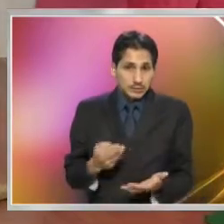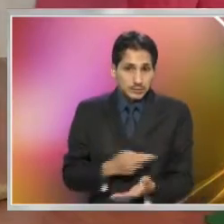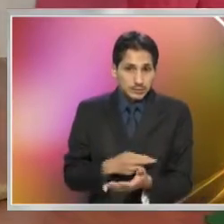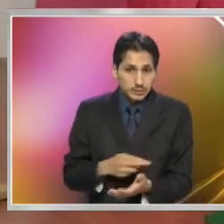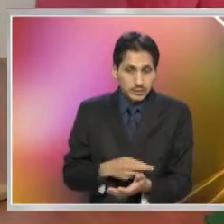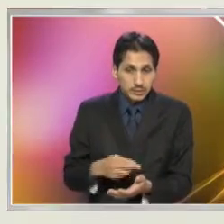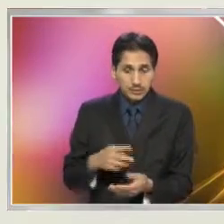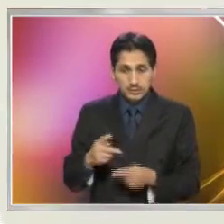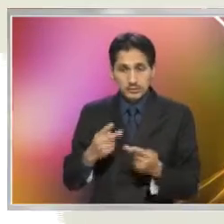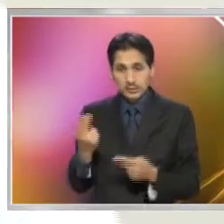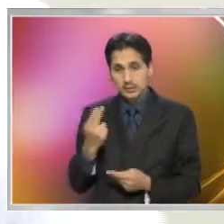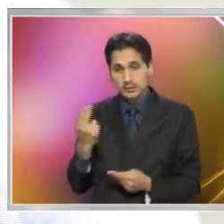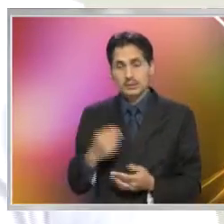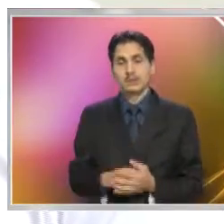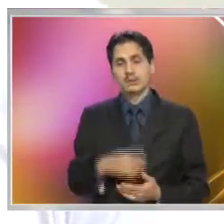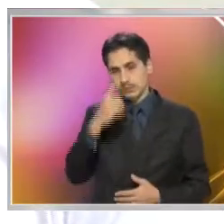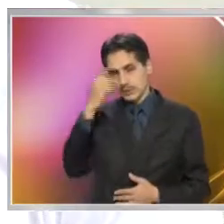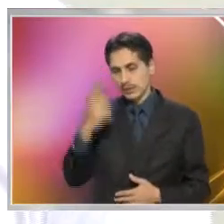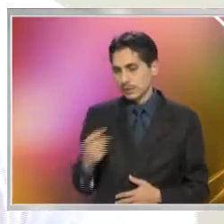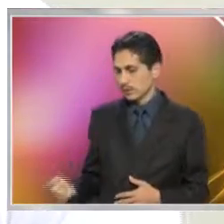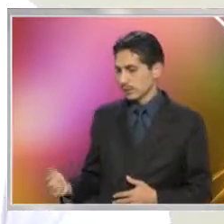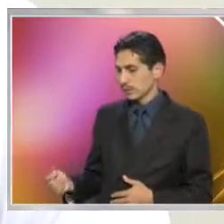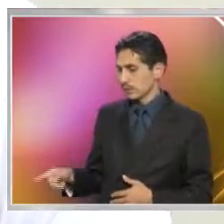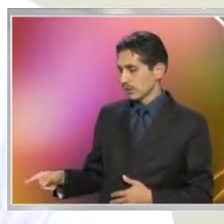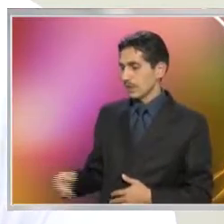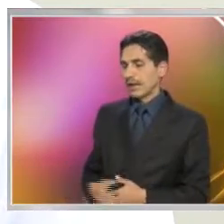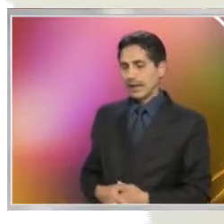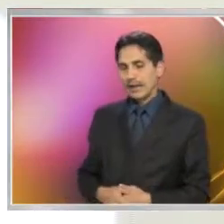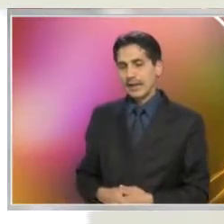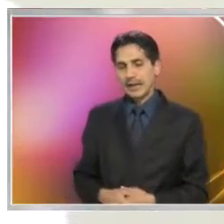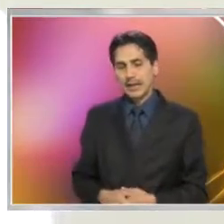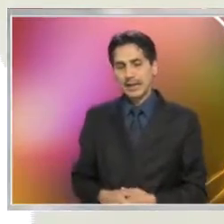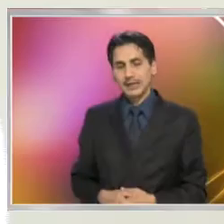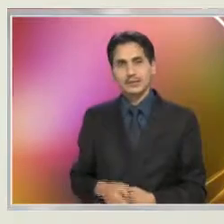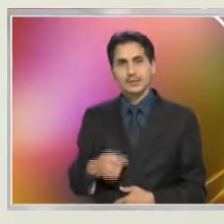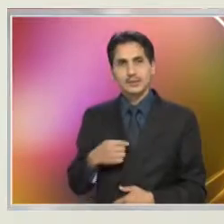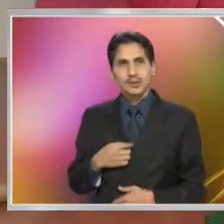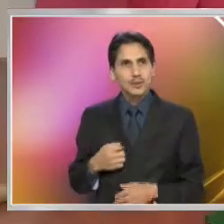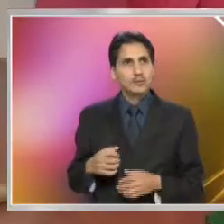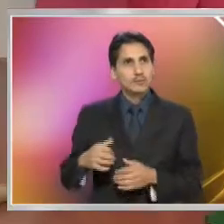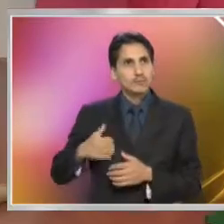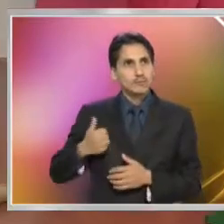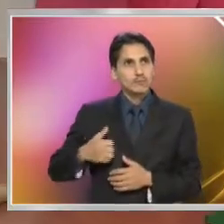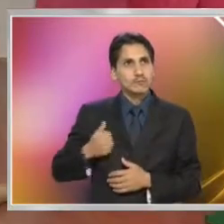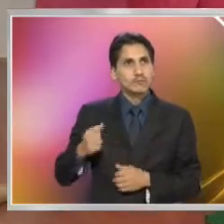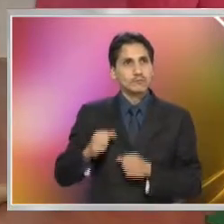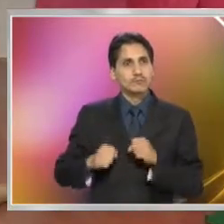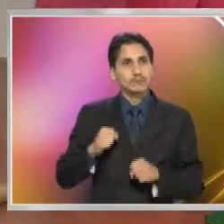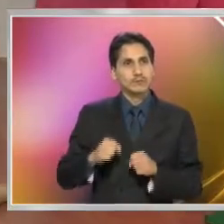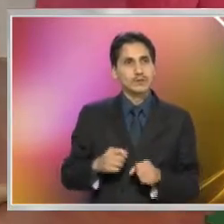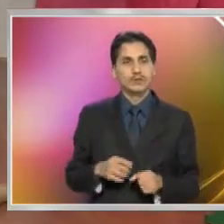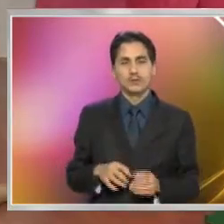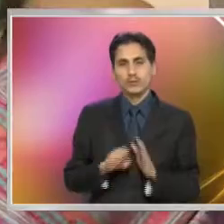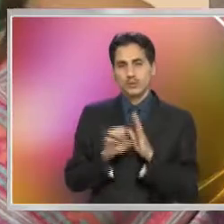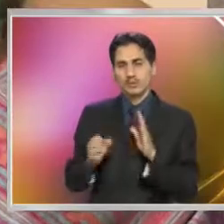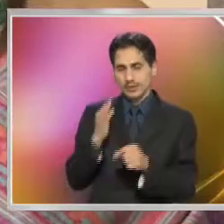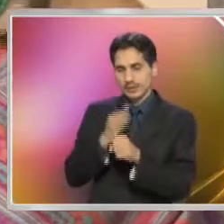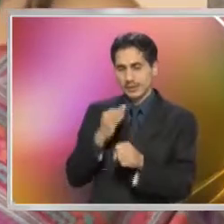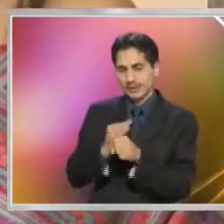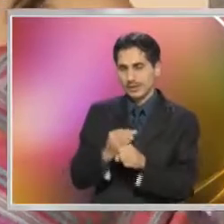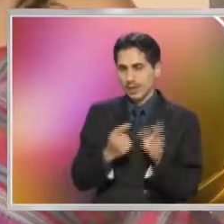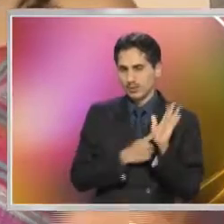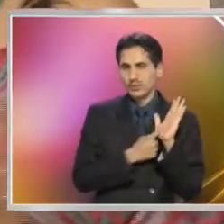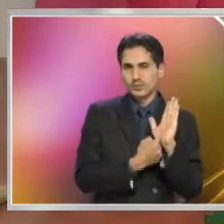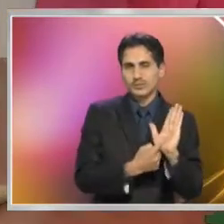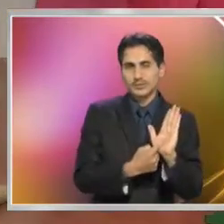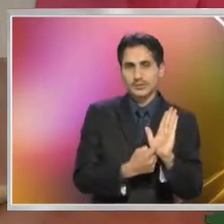se le facilite. Si el perro cree que lo tomó fácil, se va a esforzar cada vez más y más y más por hacerlo. Oye, ¿nos podrás dar una demostración? Ya que estamos acá,